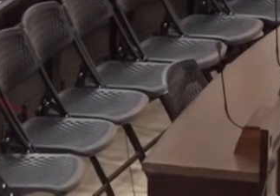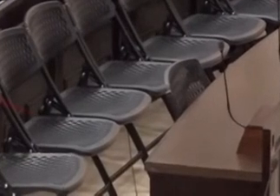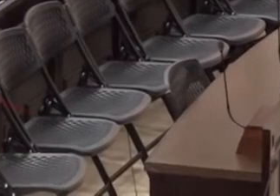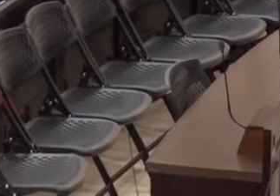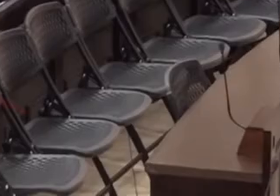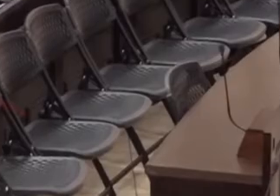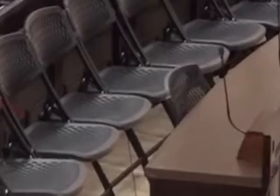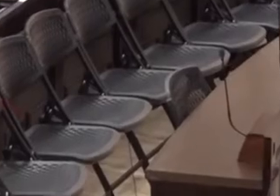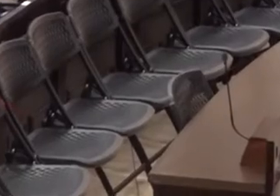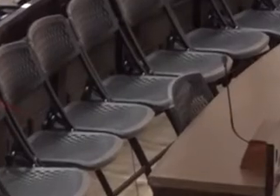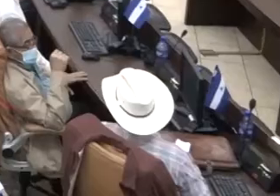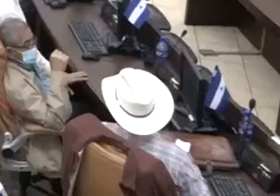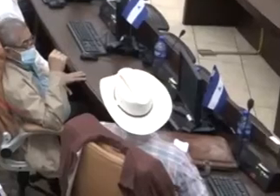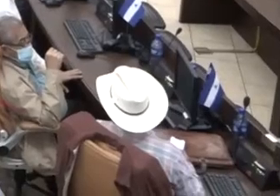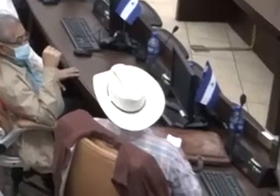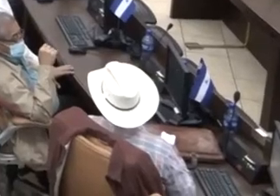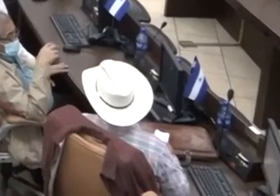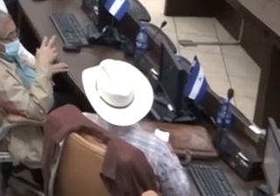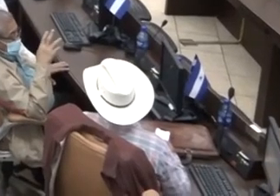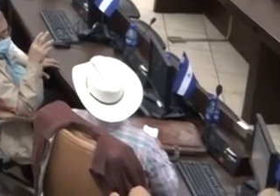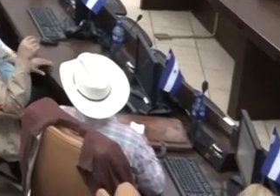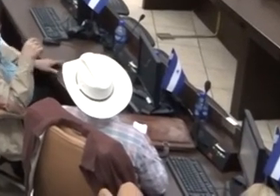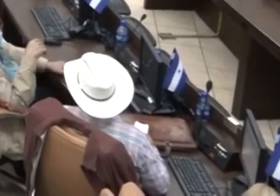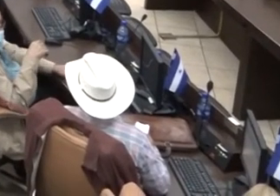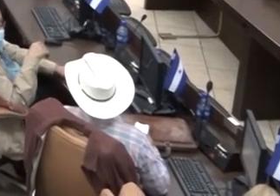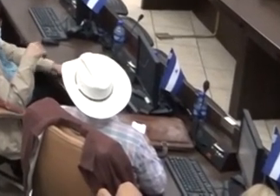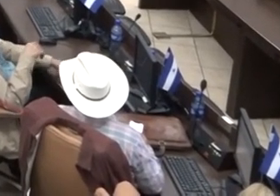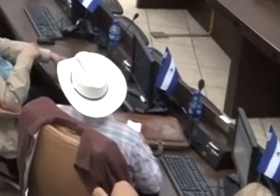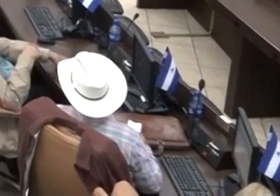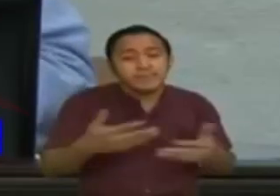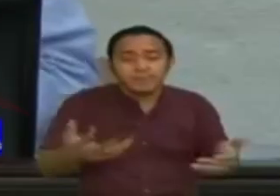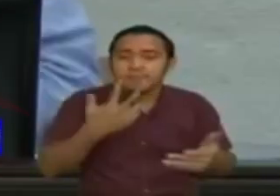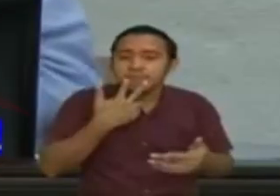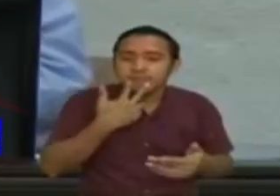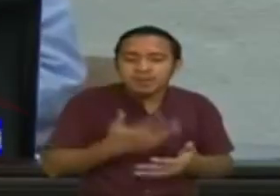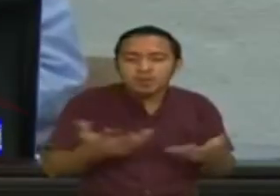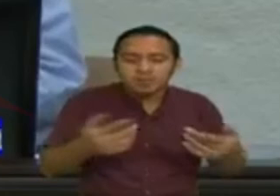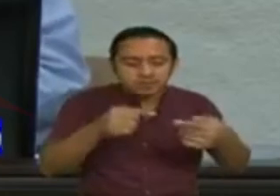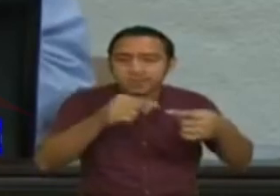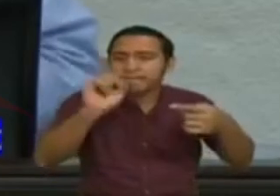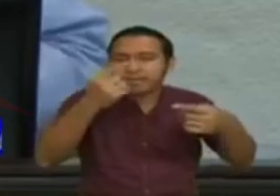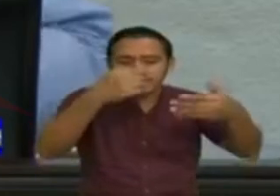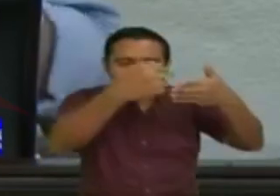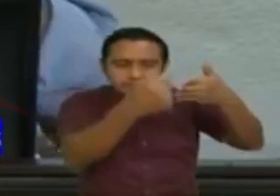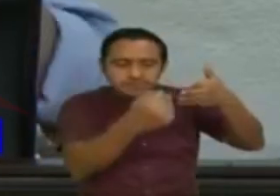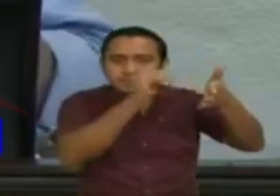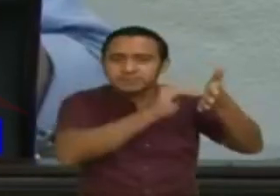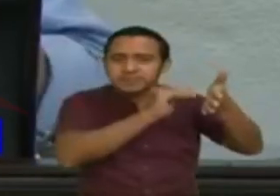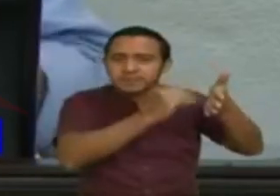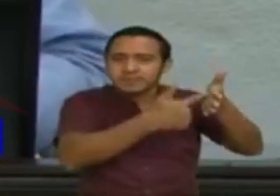orden, pues, todo en orden. Y sobre todo no cumplen con el requisito de